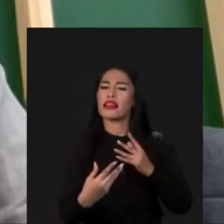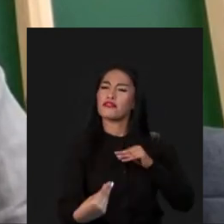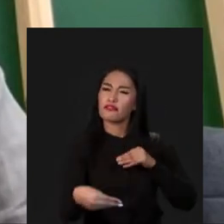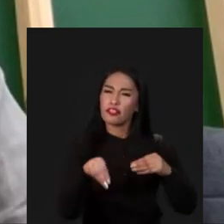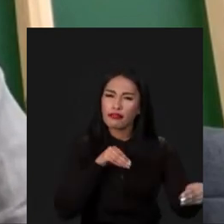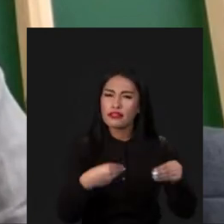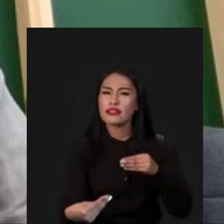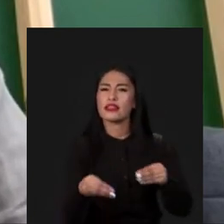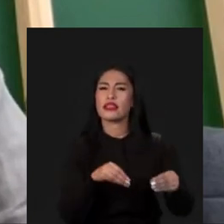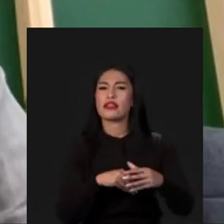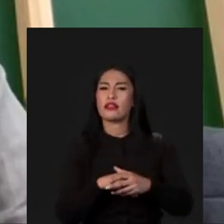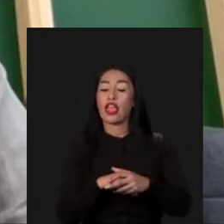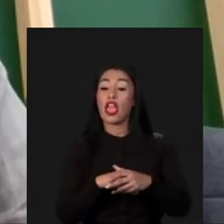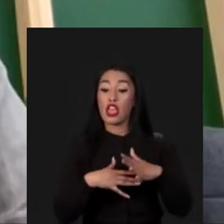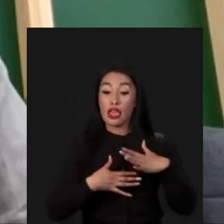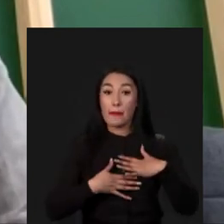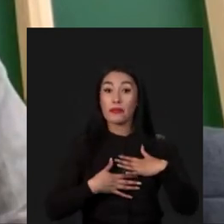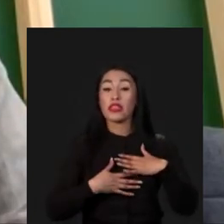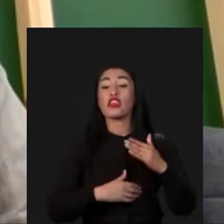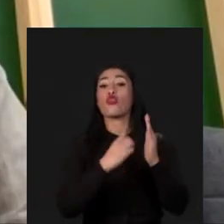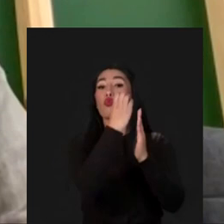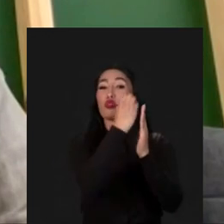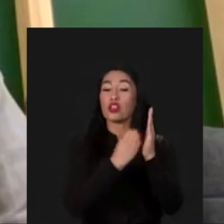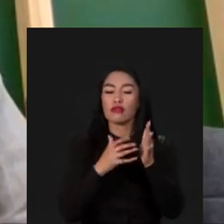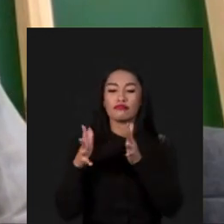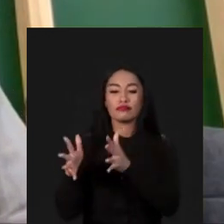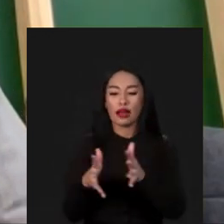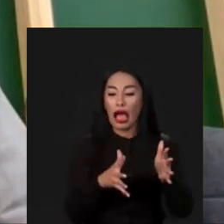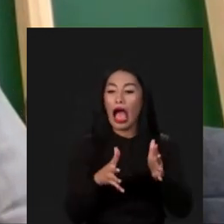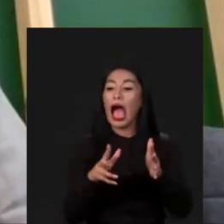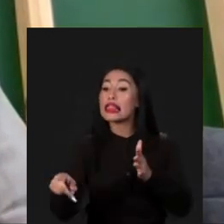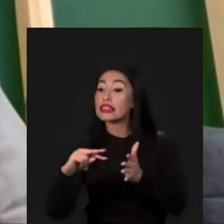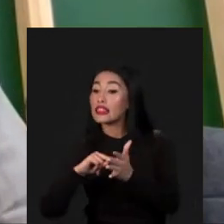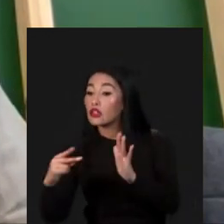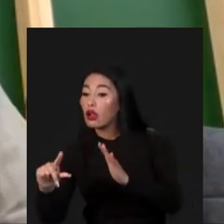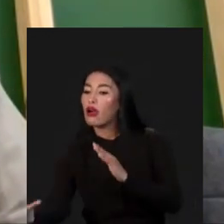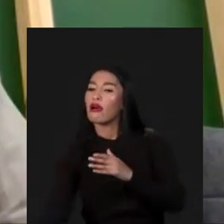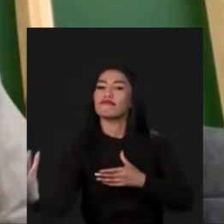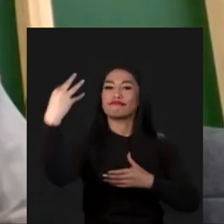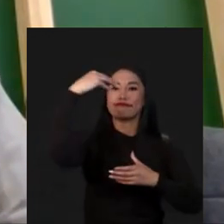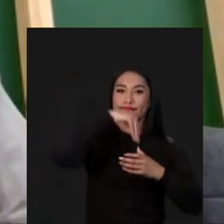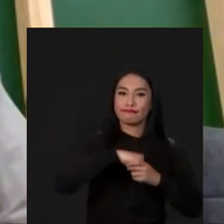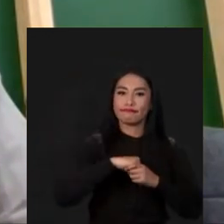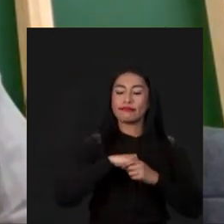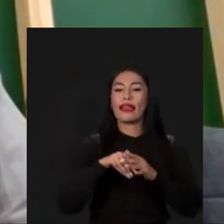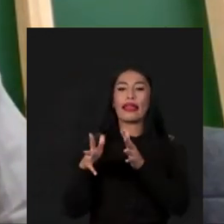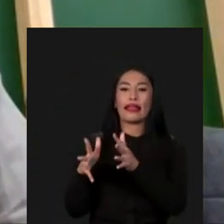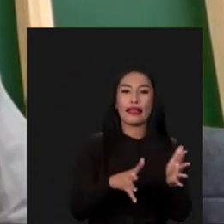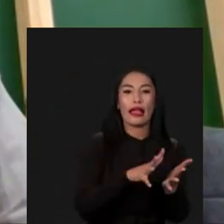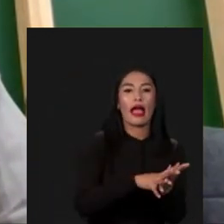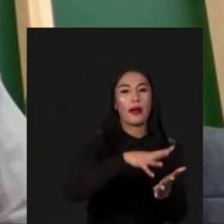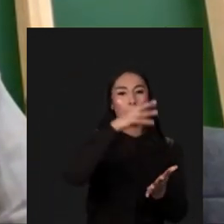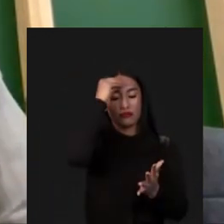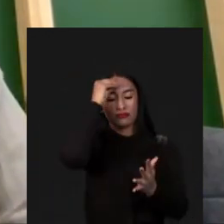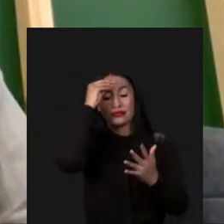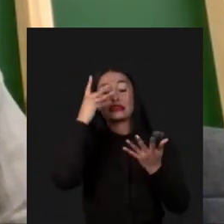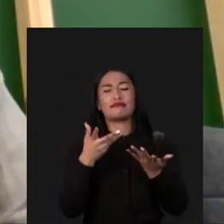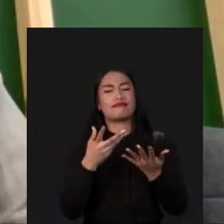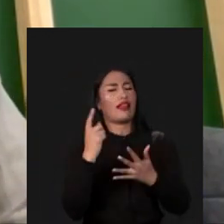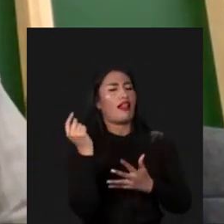introduciendo estas tecnologías como algo habitual en los procesos de enseñanza y aprendizaje de la propia institución, etcétera,